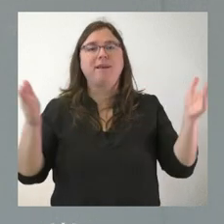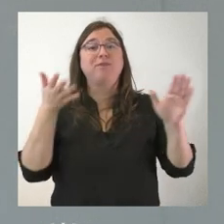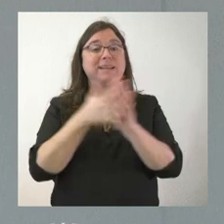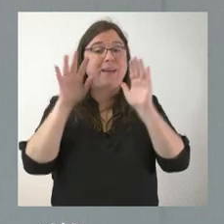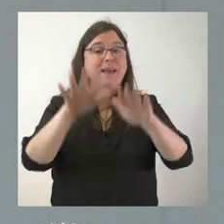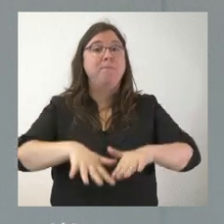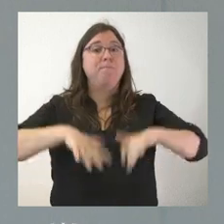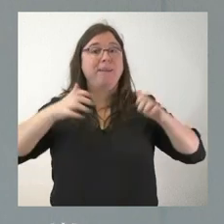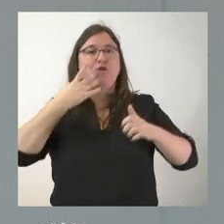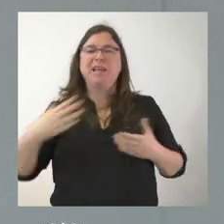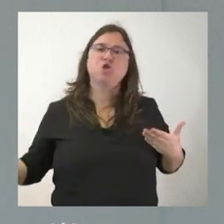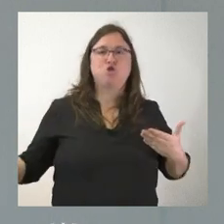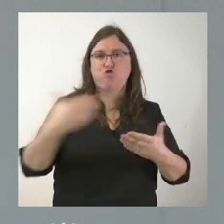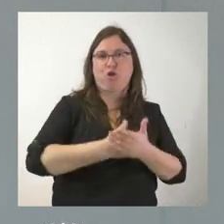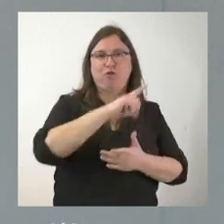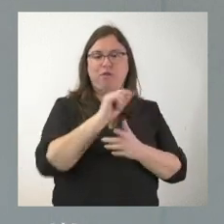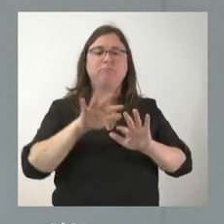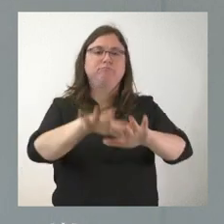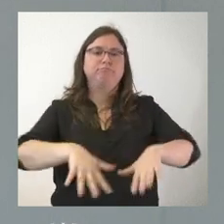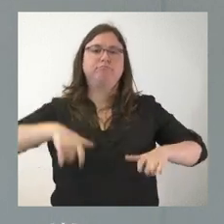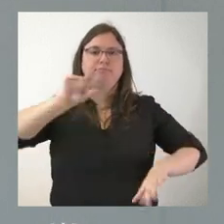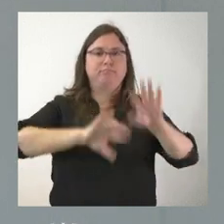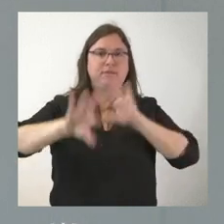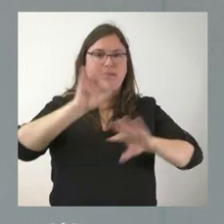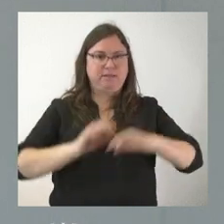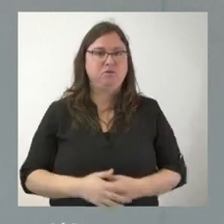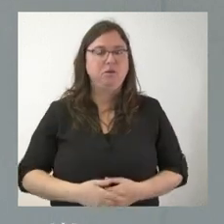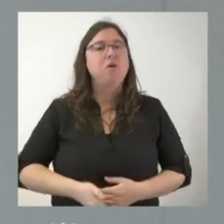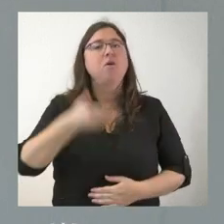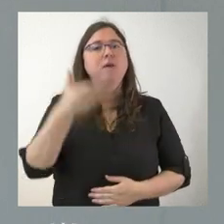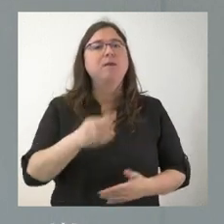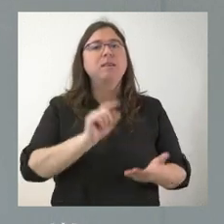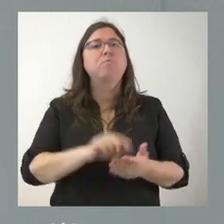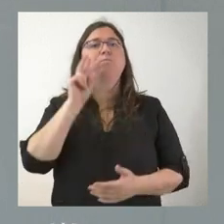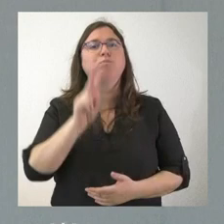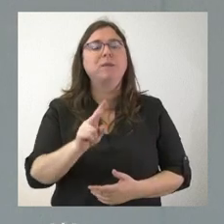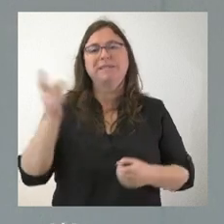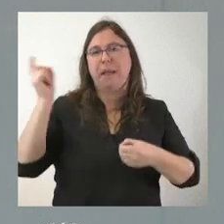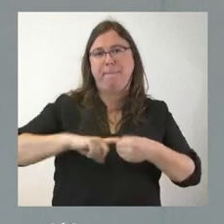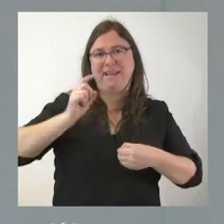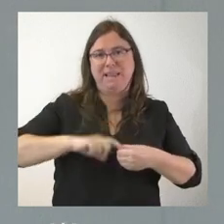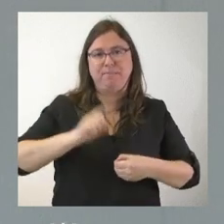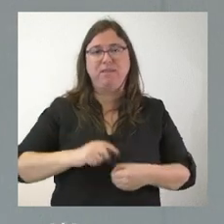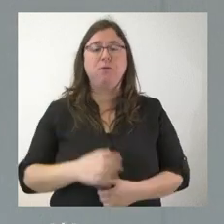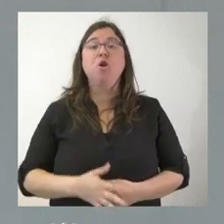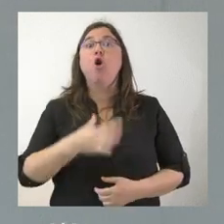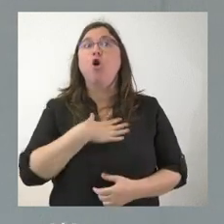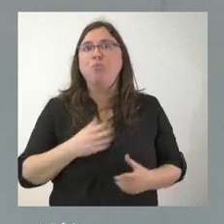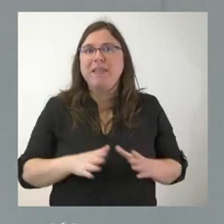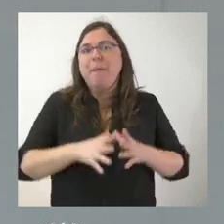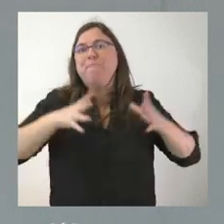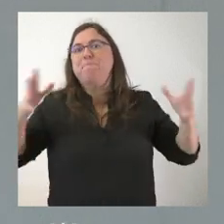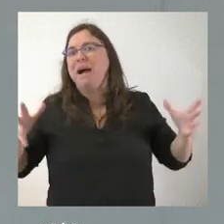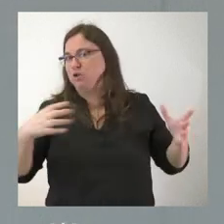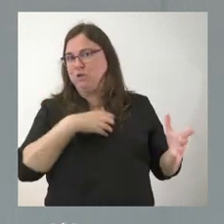lo forman todos los vecinos en la toma de decisiones esto es muy relevante desde el punto de vista de la participación no se puede hacer quizás los principios más grandes como